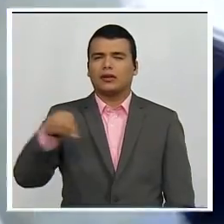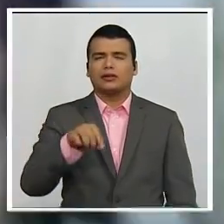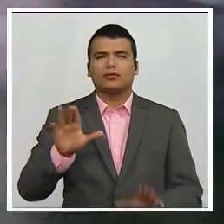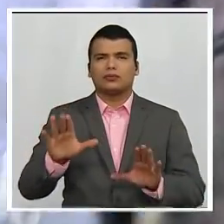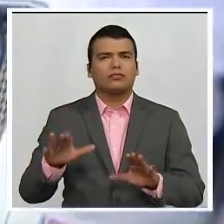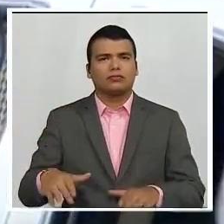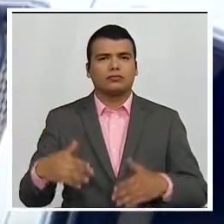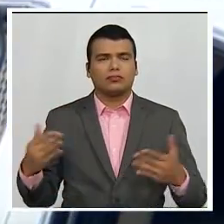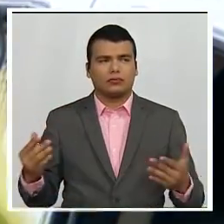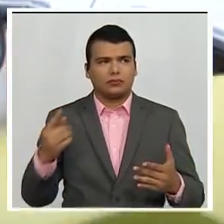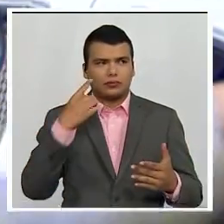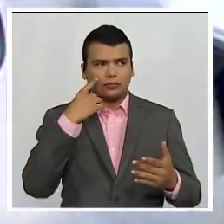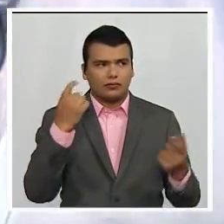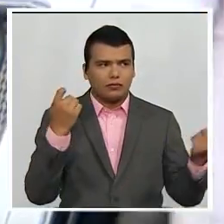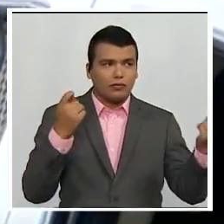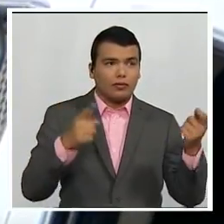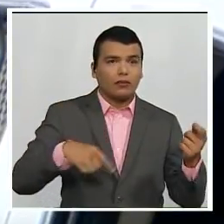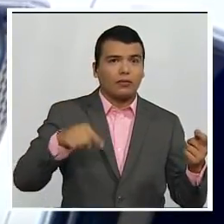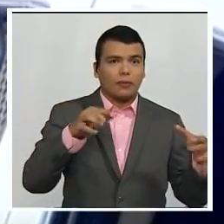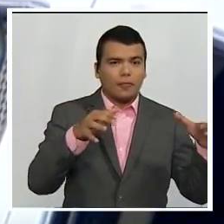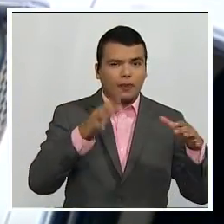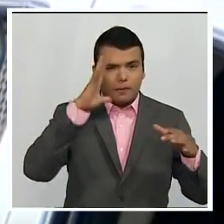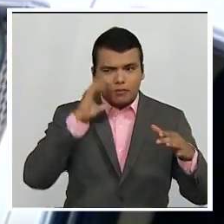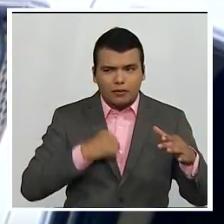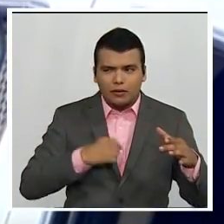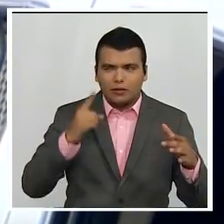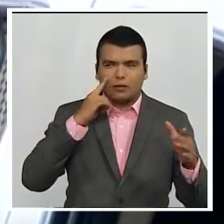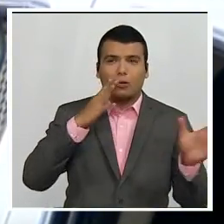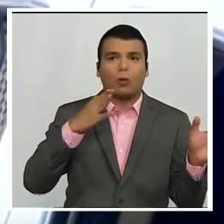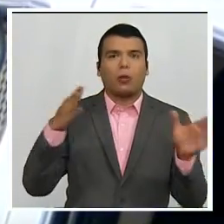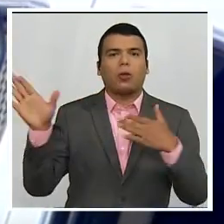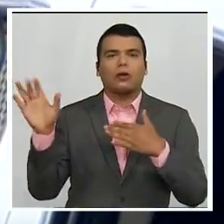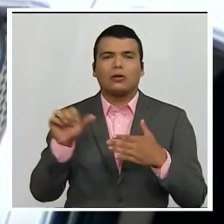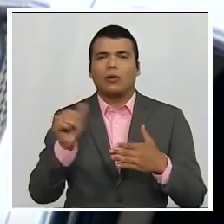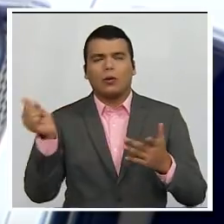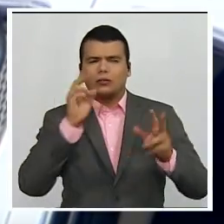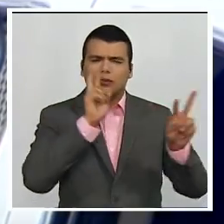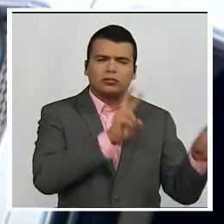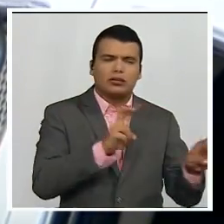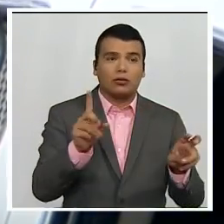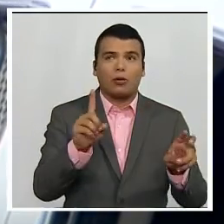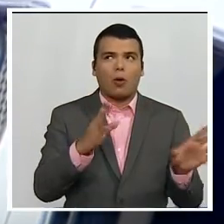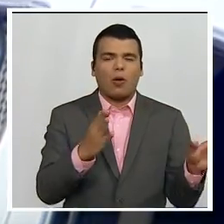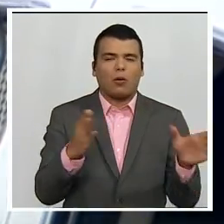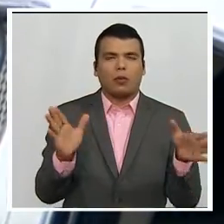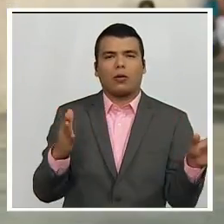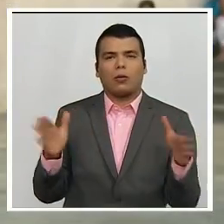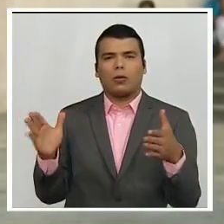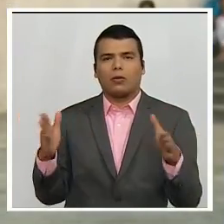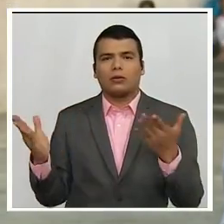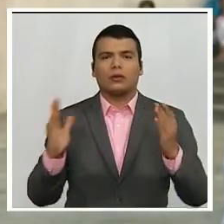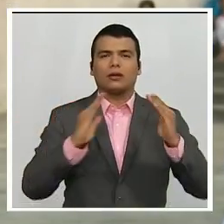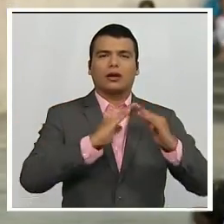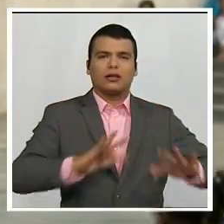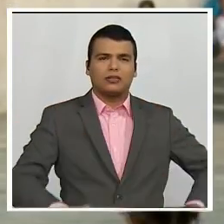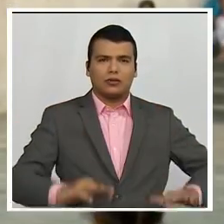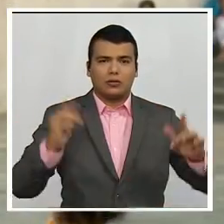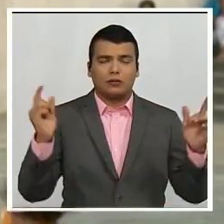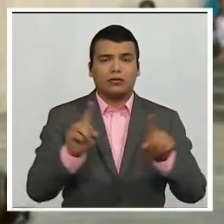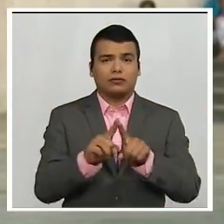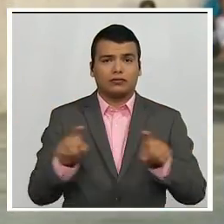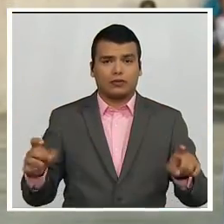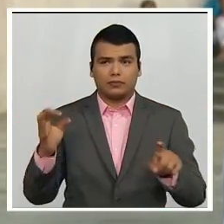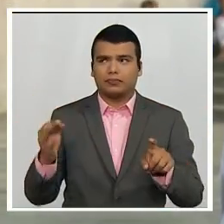desvirtuar o mejor distraer la atención de las autoridades cuando investigaban hechos delictivos como hurtos a residencias uno de los más sonados